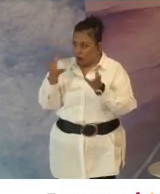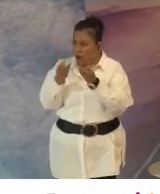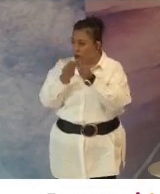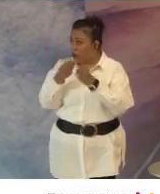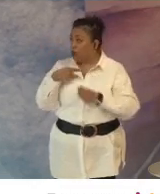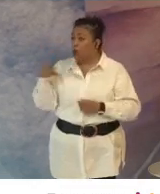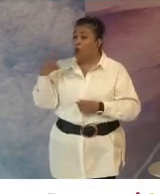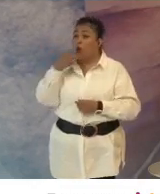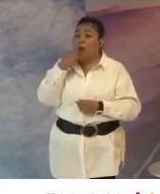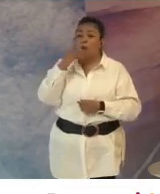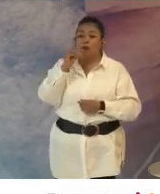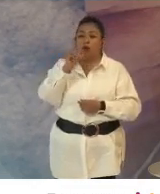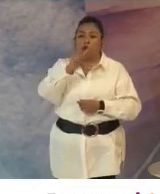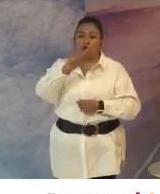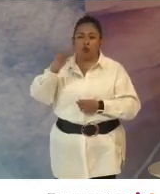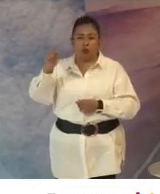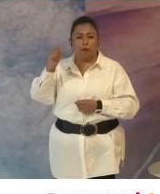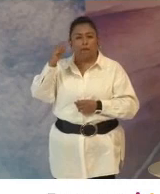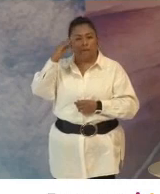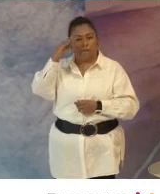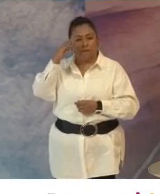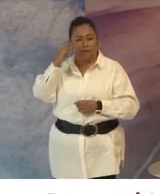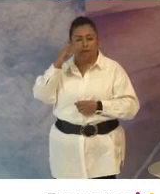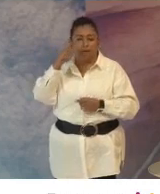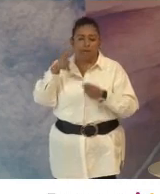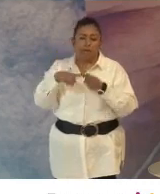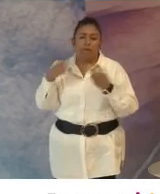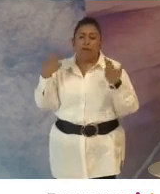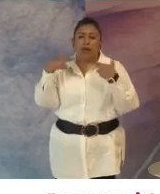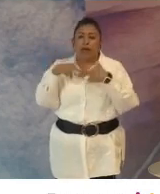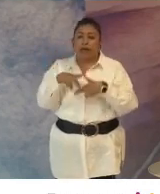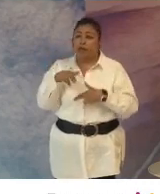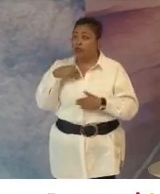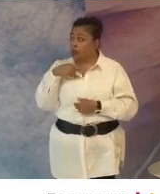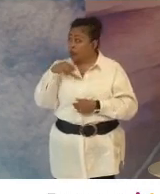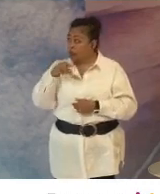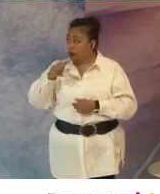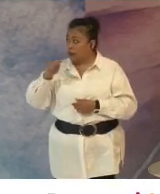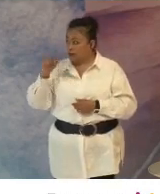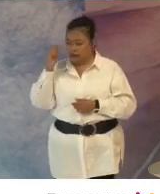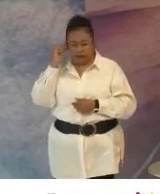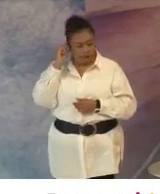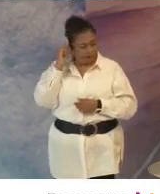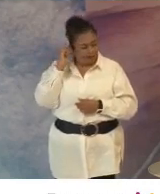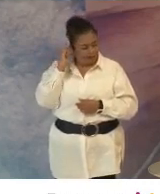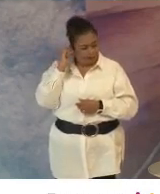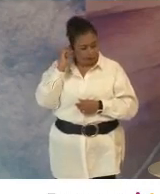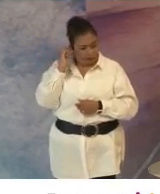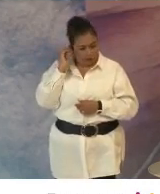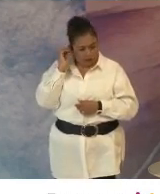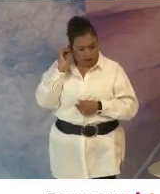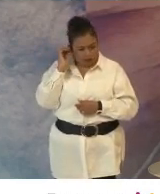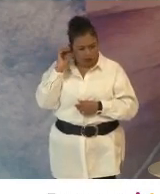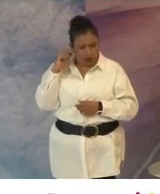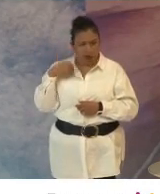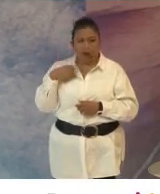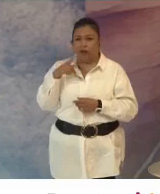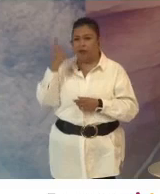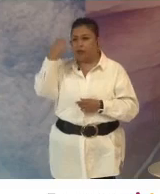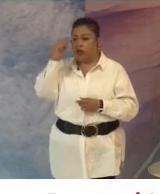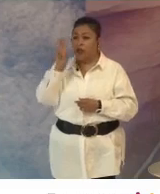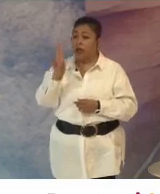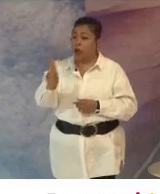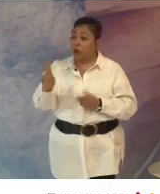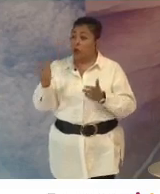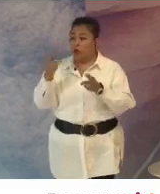Otto Scharmer es profesor senior en el MIT y Otto presidente fundador Scharmer del is a Instituto senior Presencing. professor at Es autor de la MIT. teoría He is U an author of